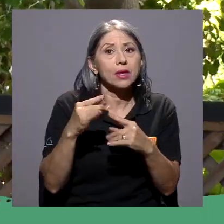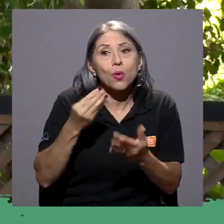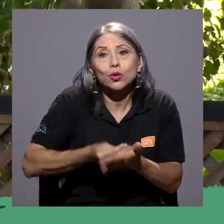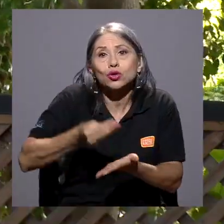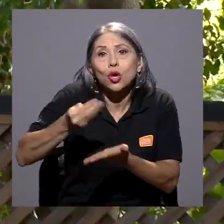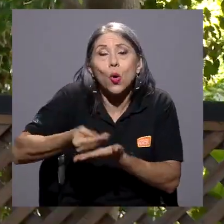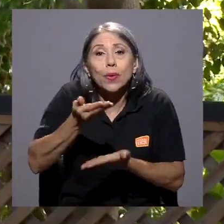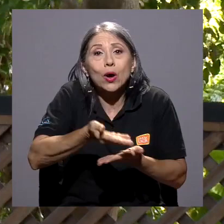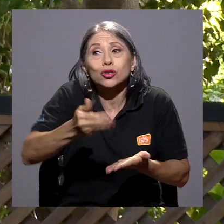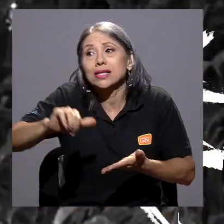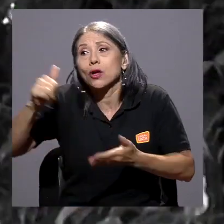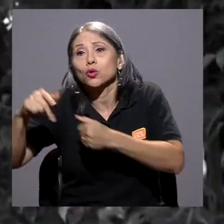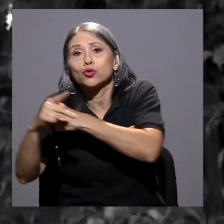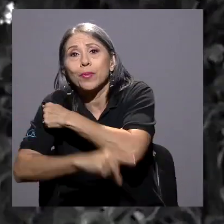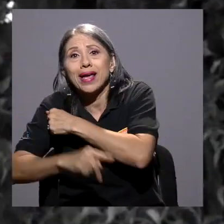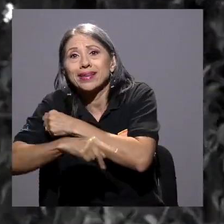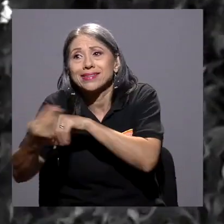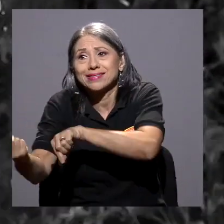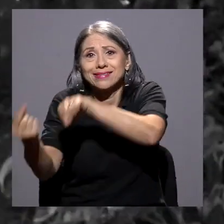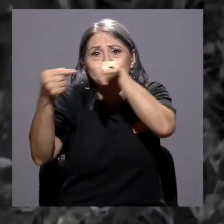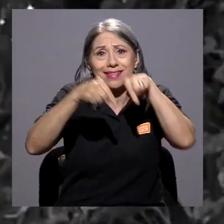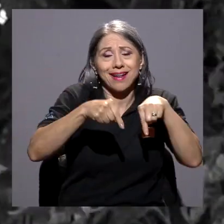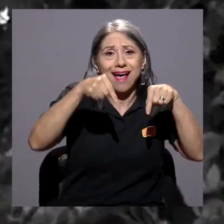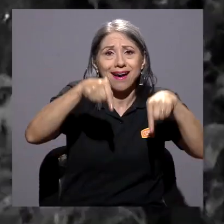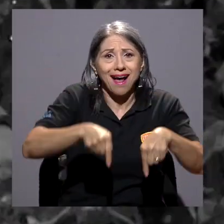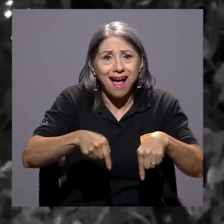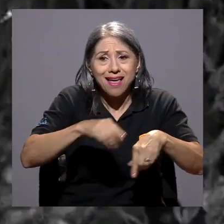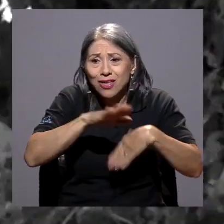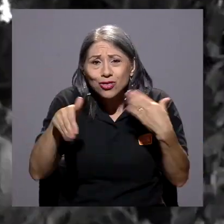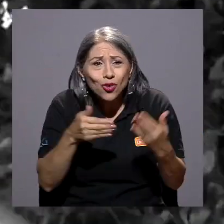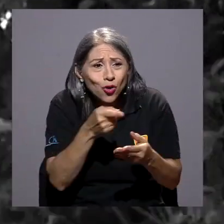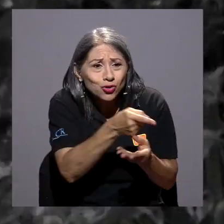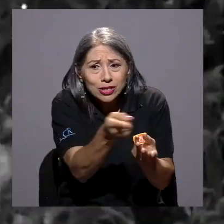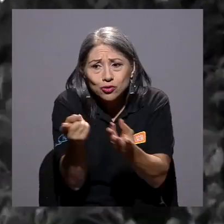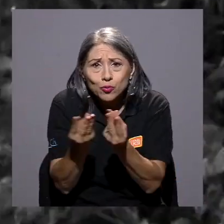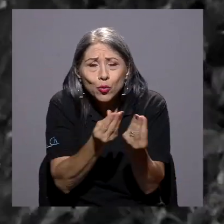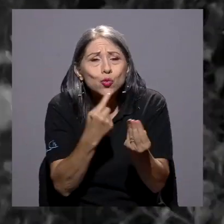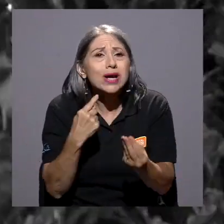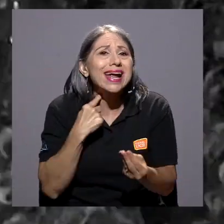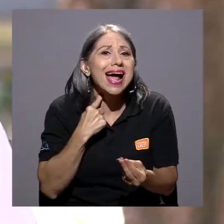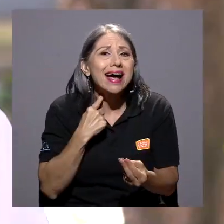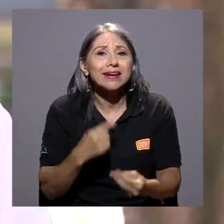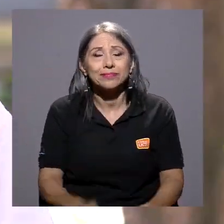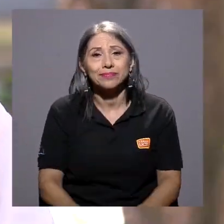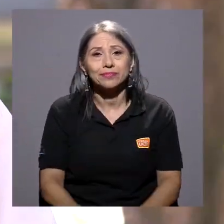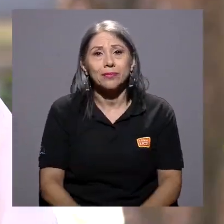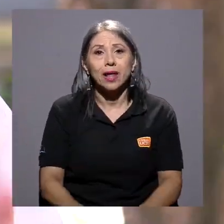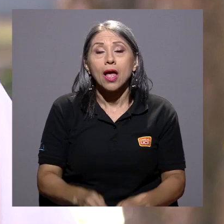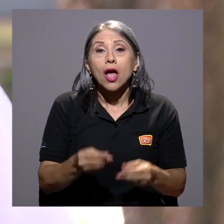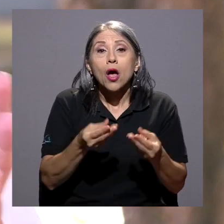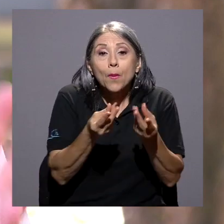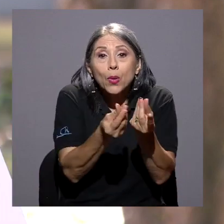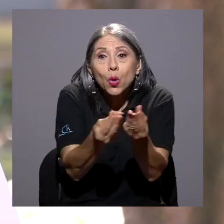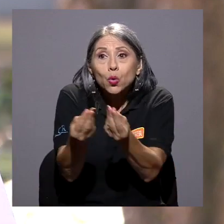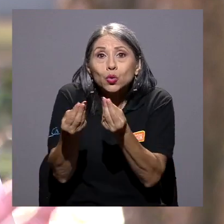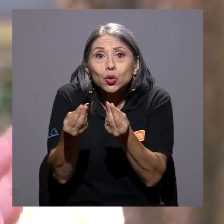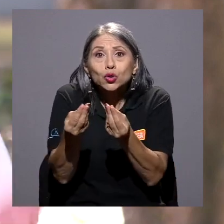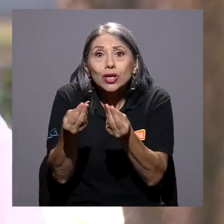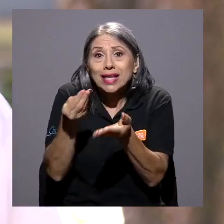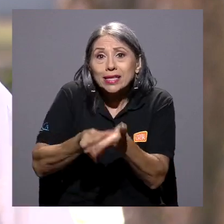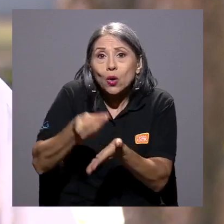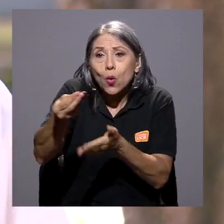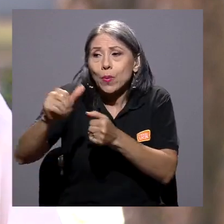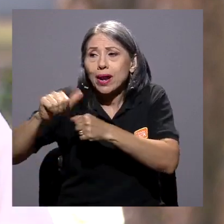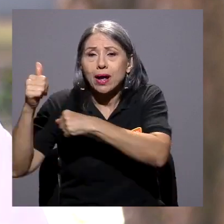compras productos importados. Todos los importados acá a mí me parecen sumamente caros. Los productos de importación en